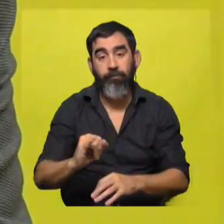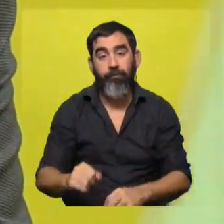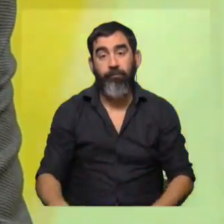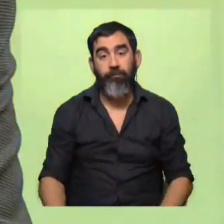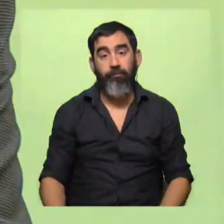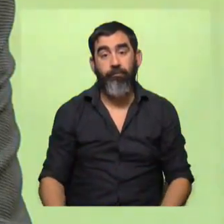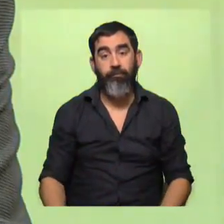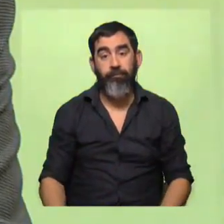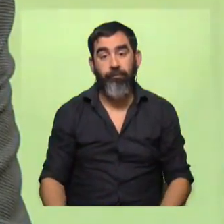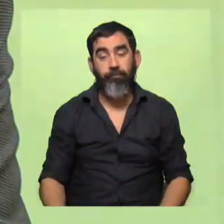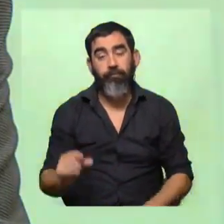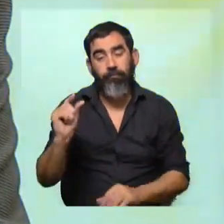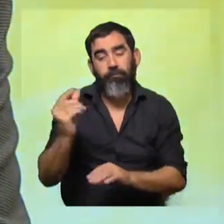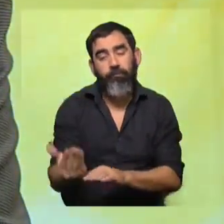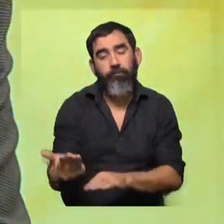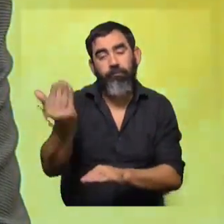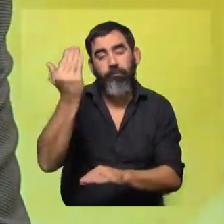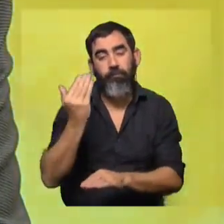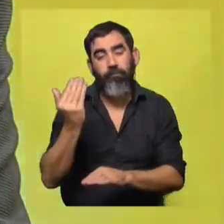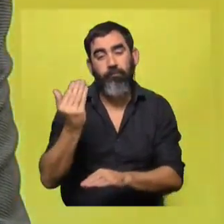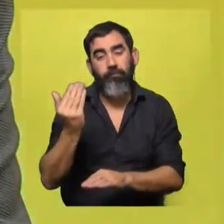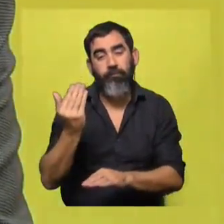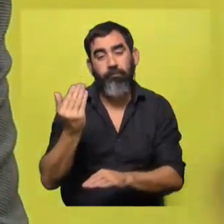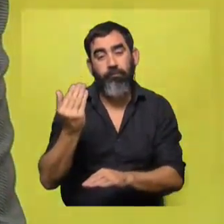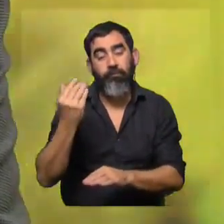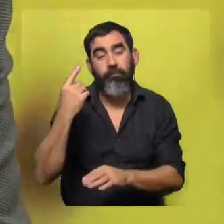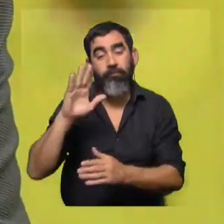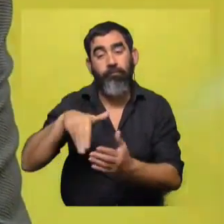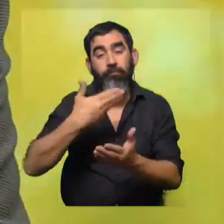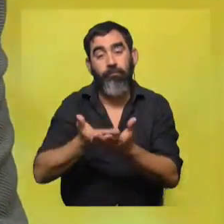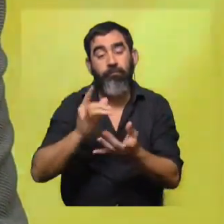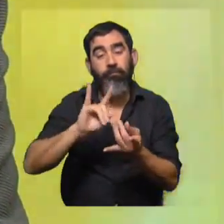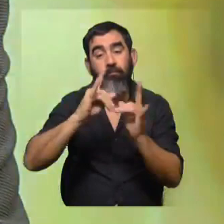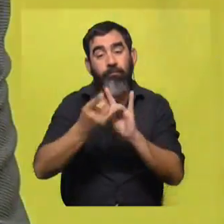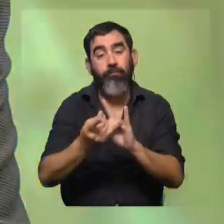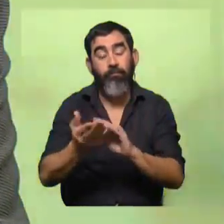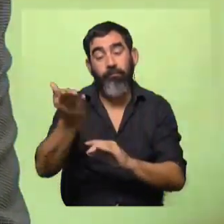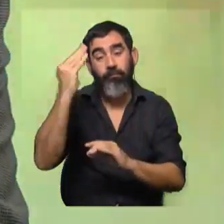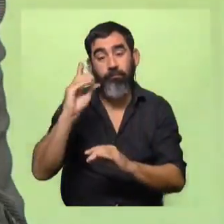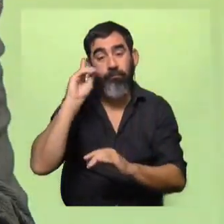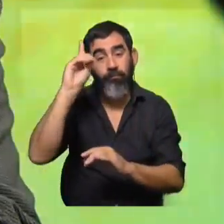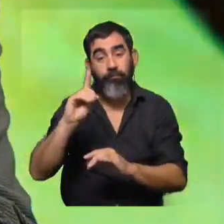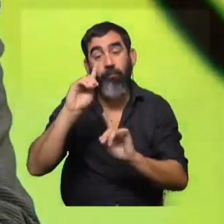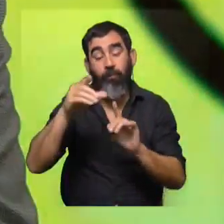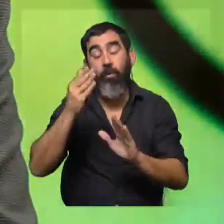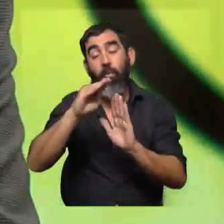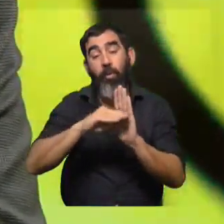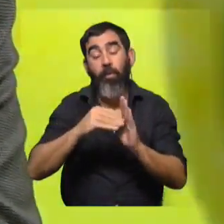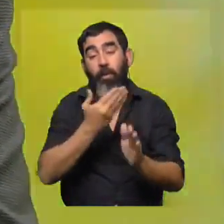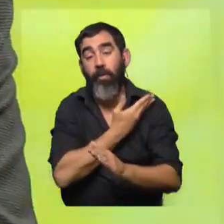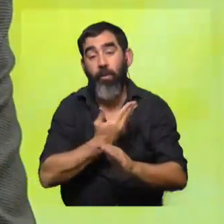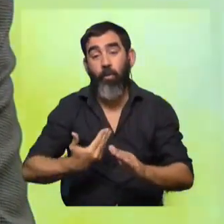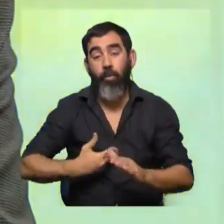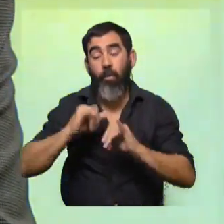realidad desde un poquito antes, porque lo planteamos en el Parlamento cuando éramos legisladores, después en el programa de gobierno, en la